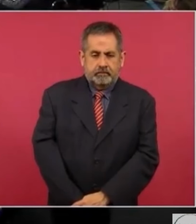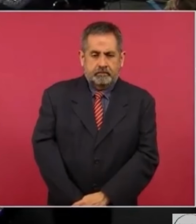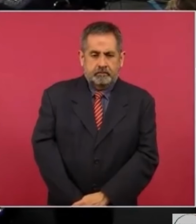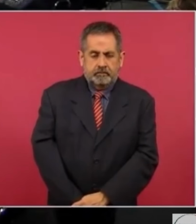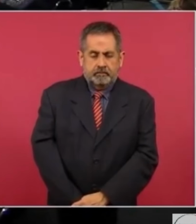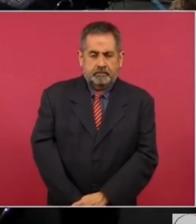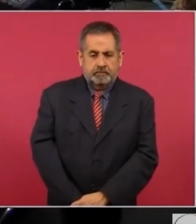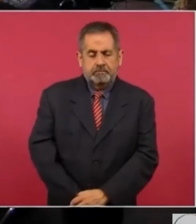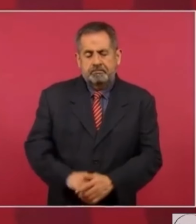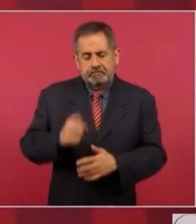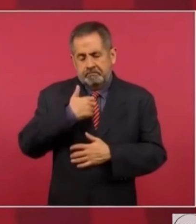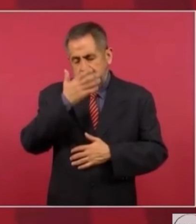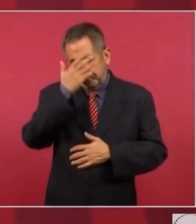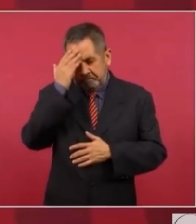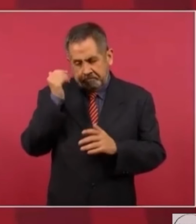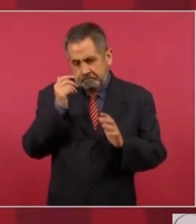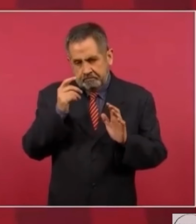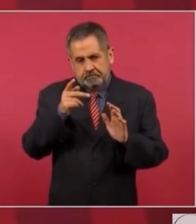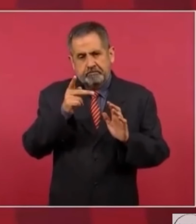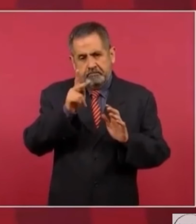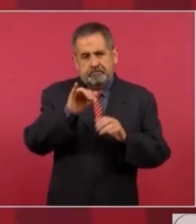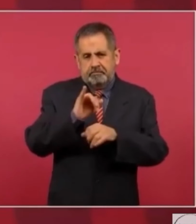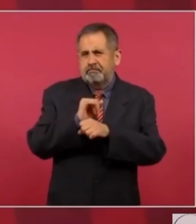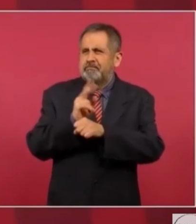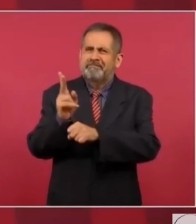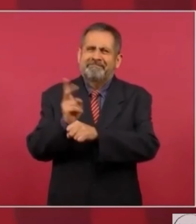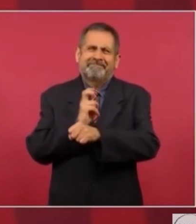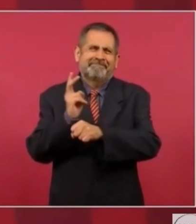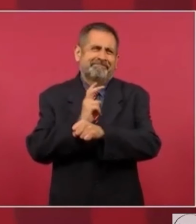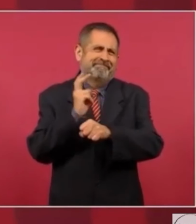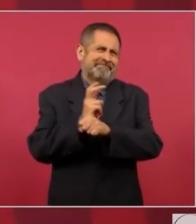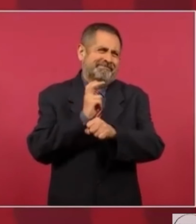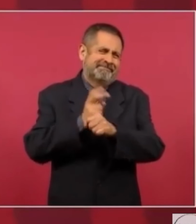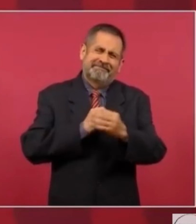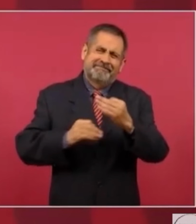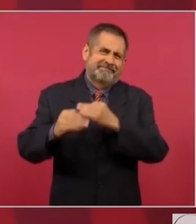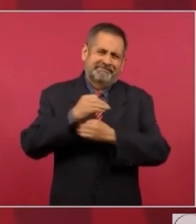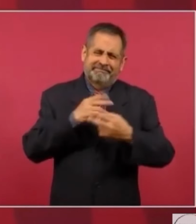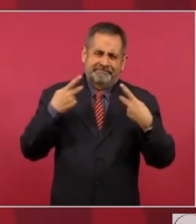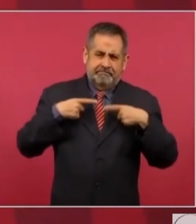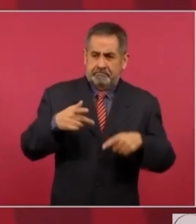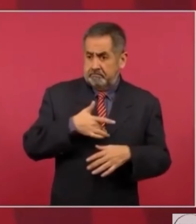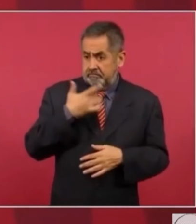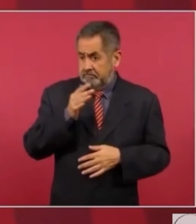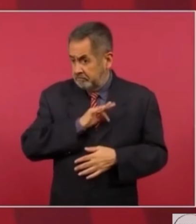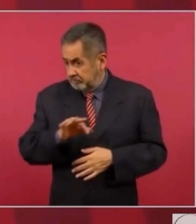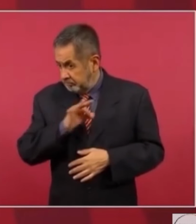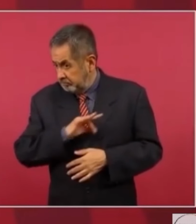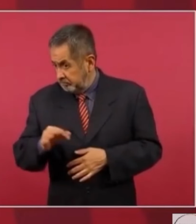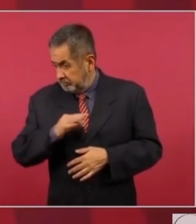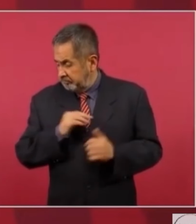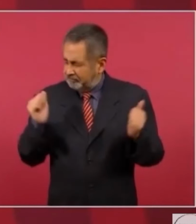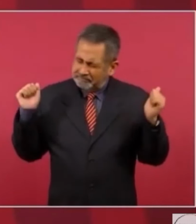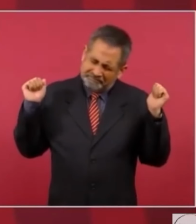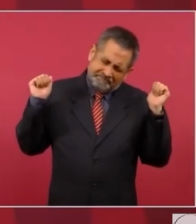No sé, pero sí invito a todos. Invito a todo el pueblo, todos los que puedan también, ¿sí?